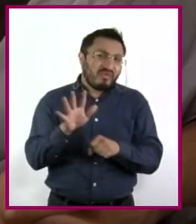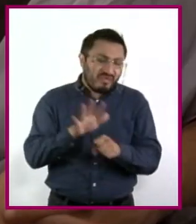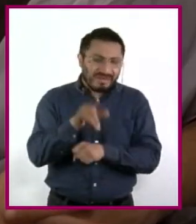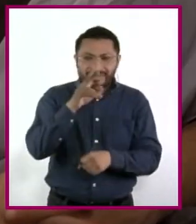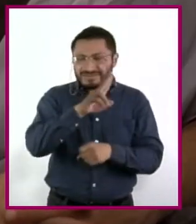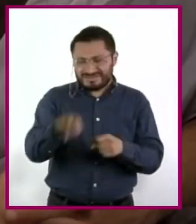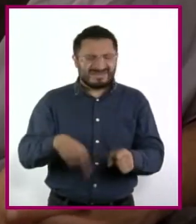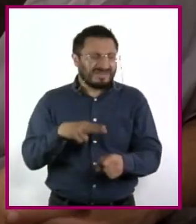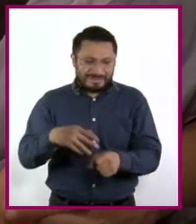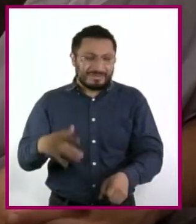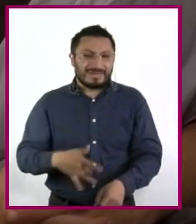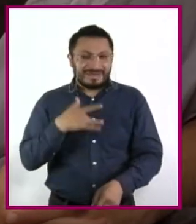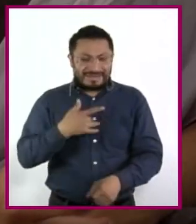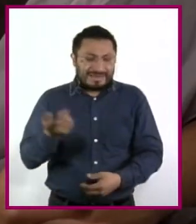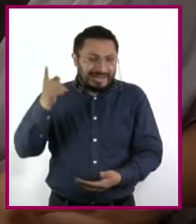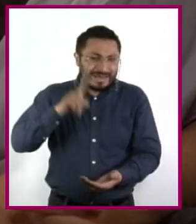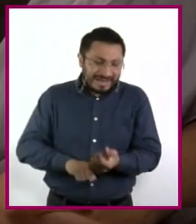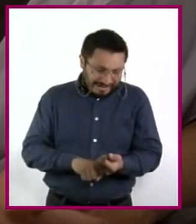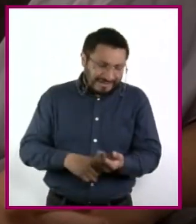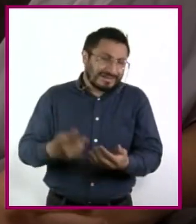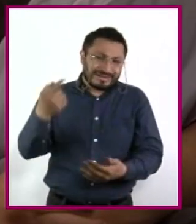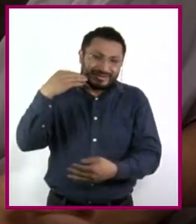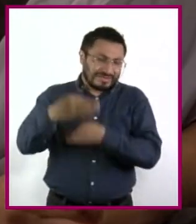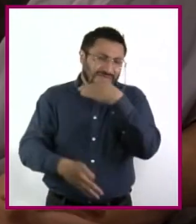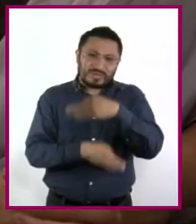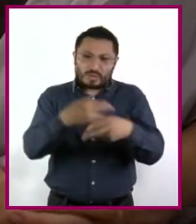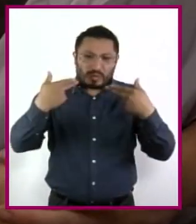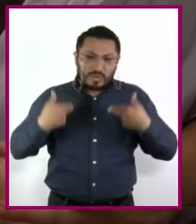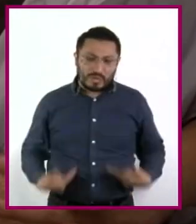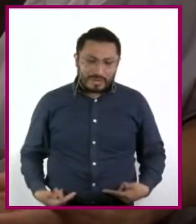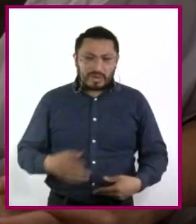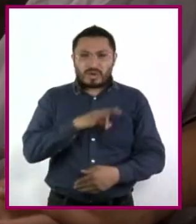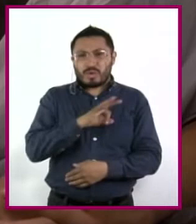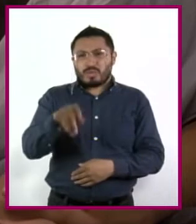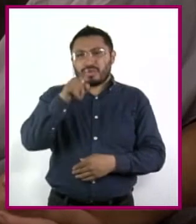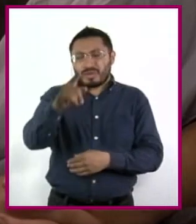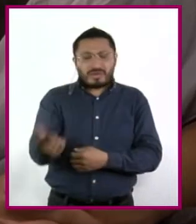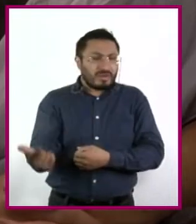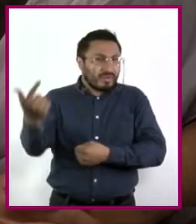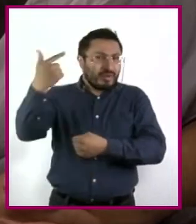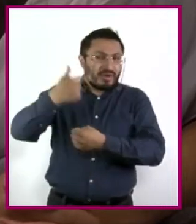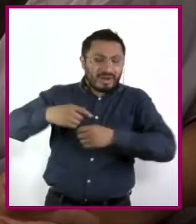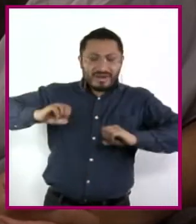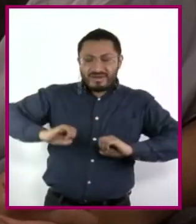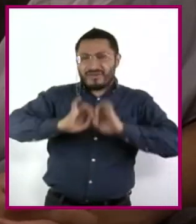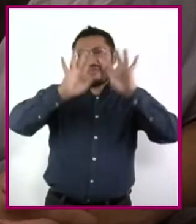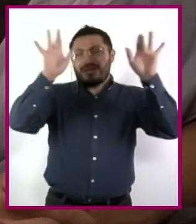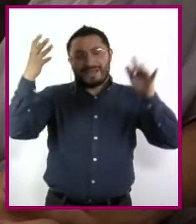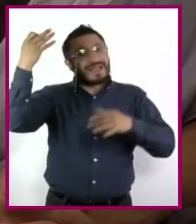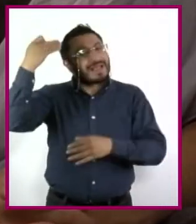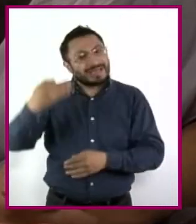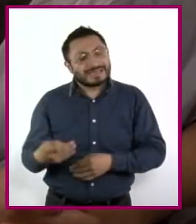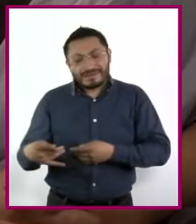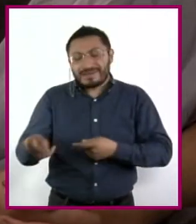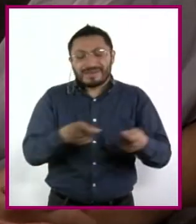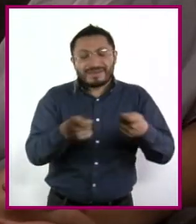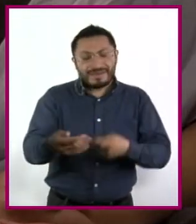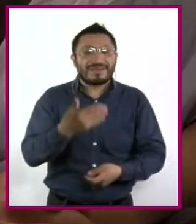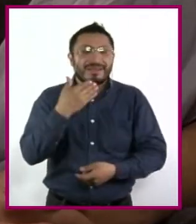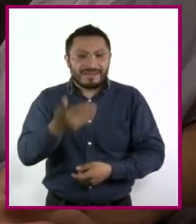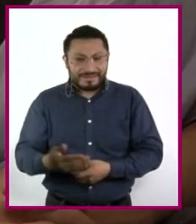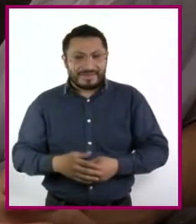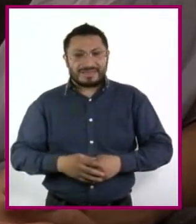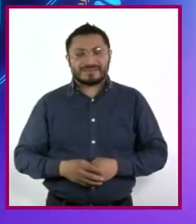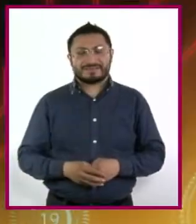parte de nosotros, nuestro lado oscuro, que puede darle mayor brillo al claro cuando sabemos regularlas para alcanzar